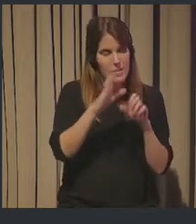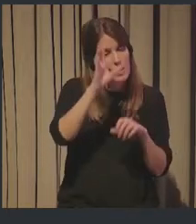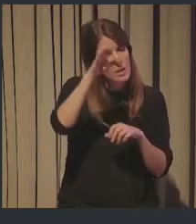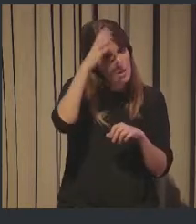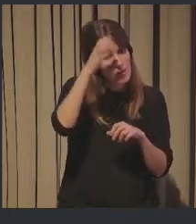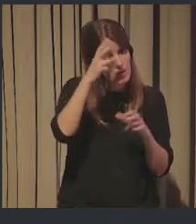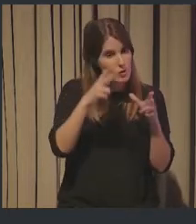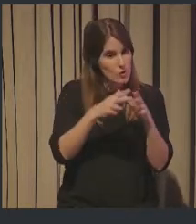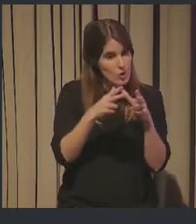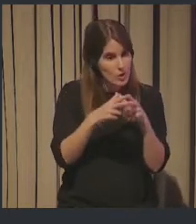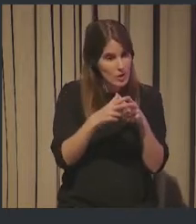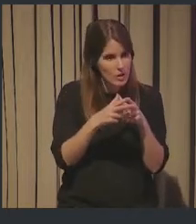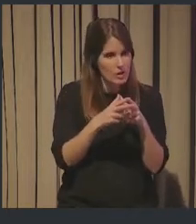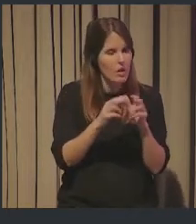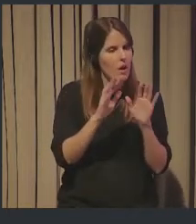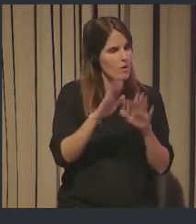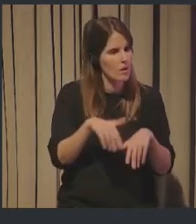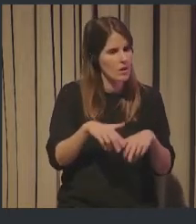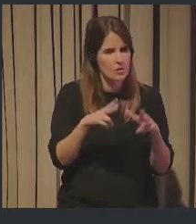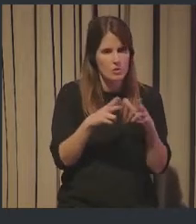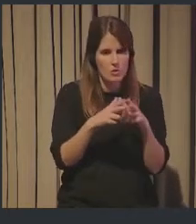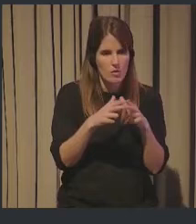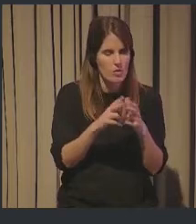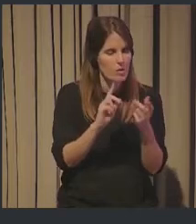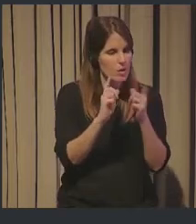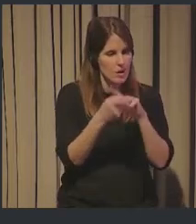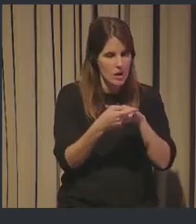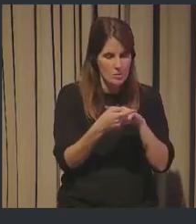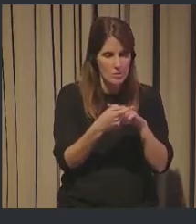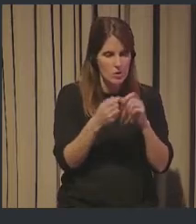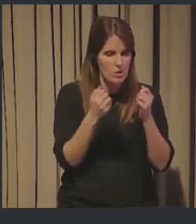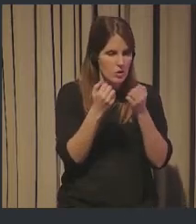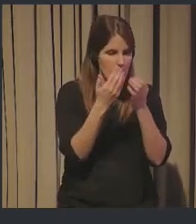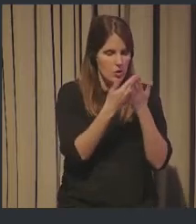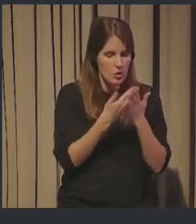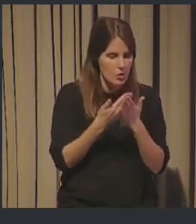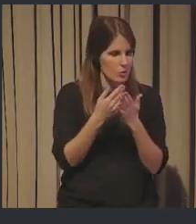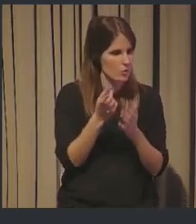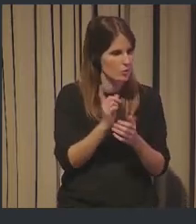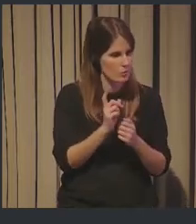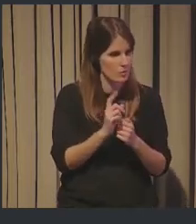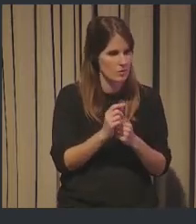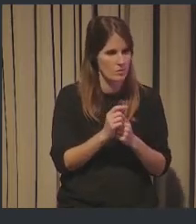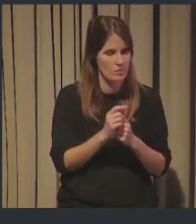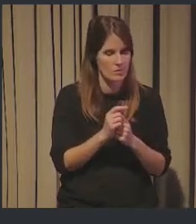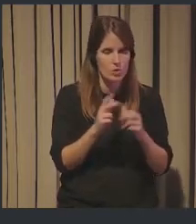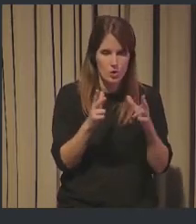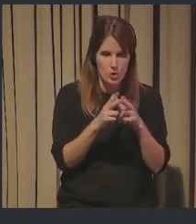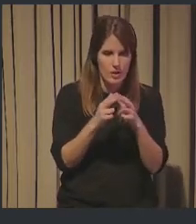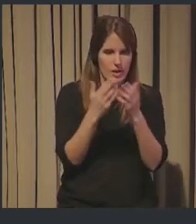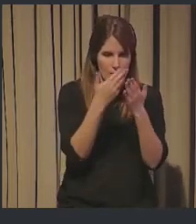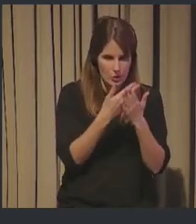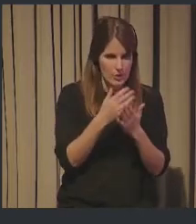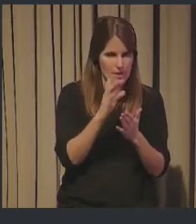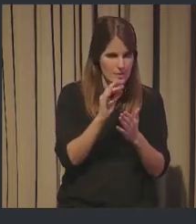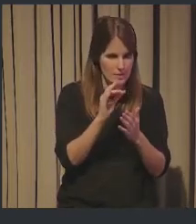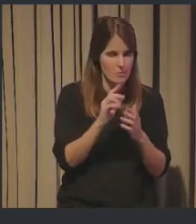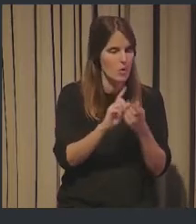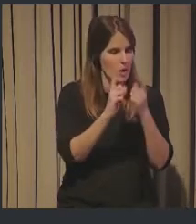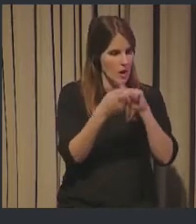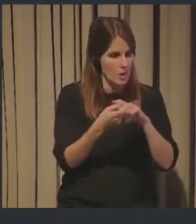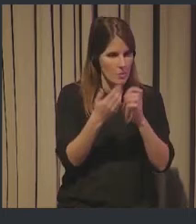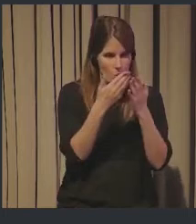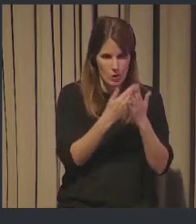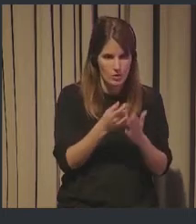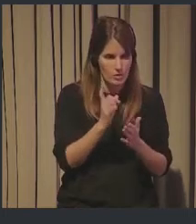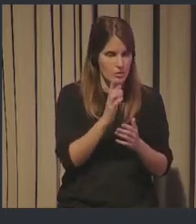estudian el cambio social. Son los sociólogos, son las personas que estudian a la sociedad, pero no estudian el cambio social. ¿Por qué? Porque no son